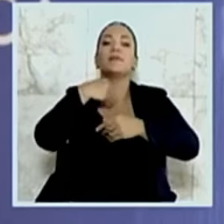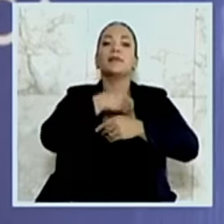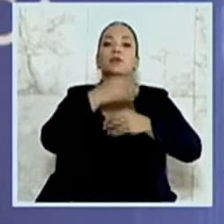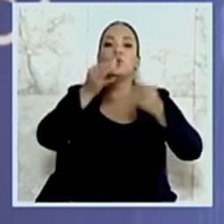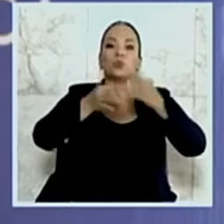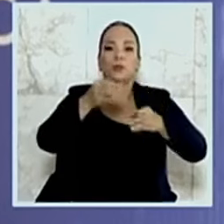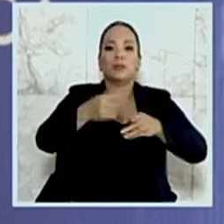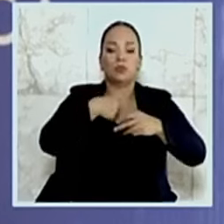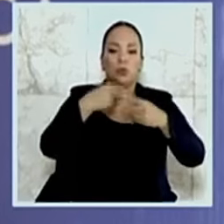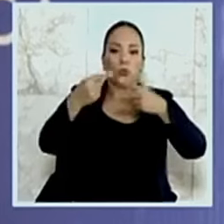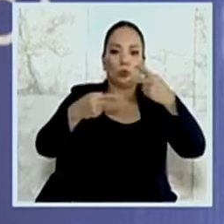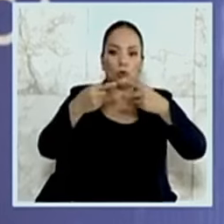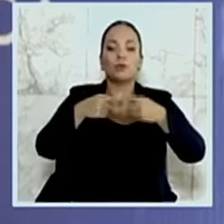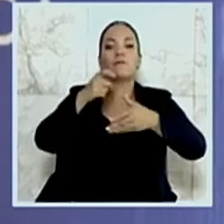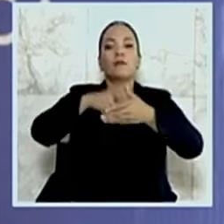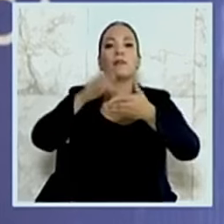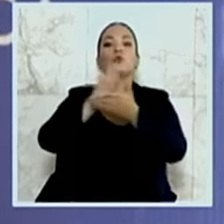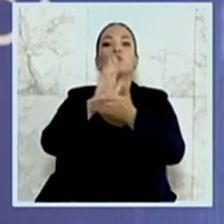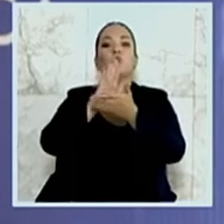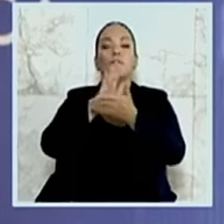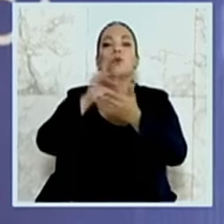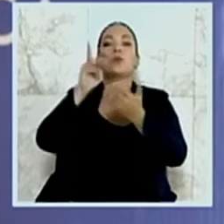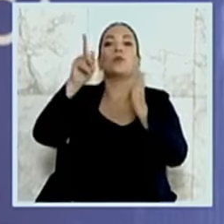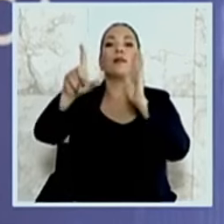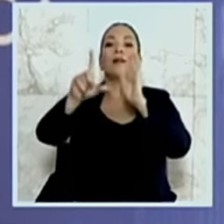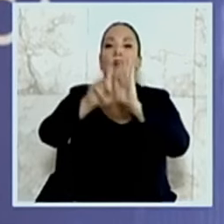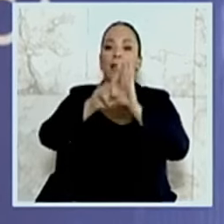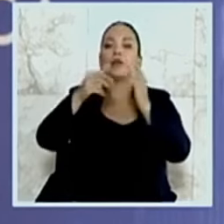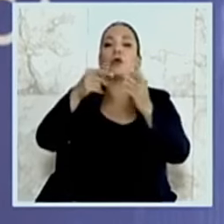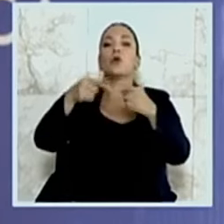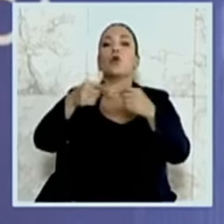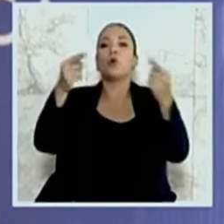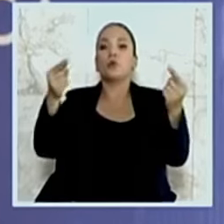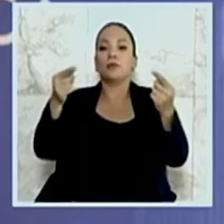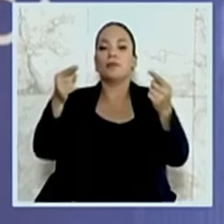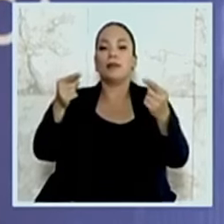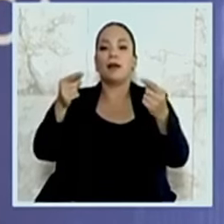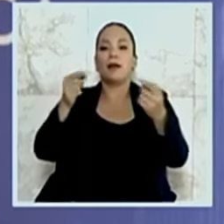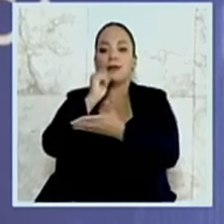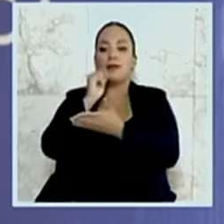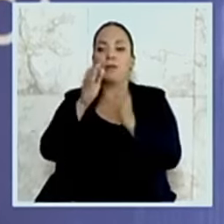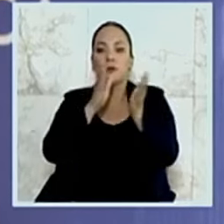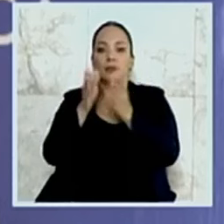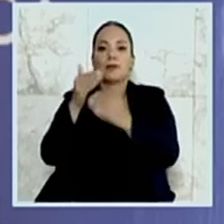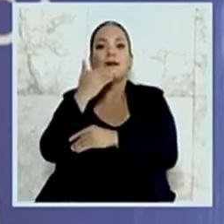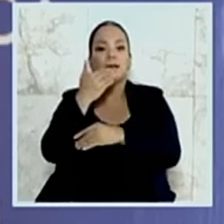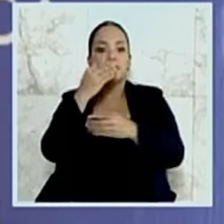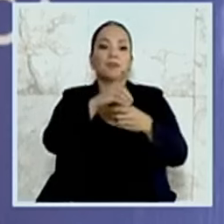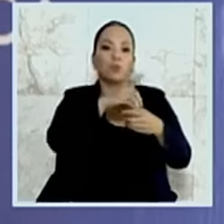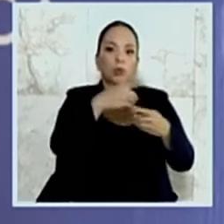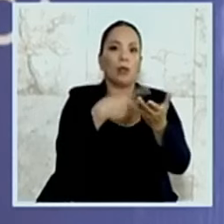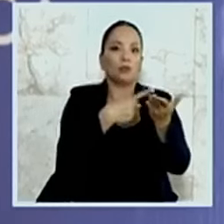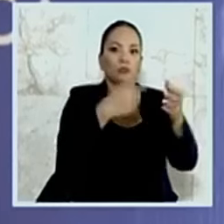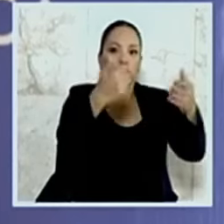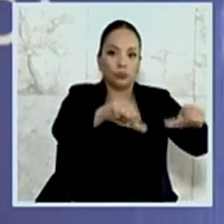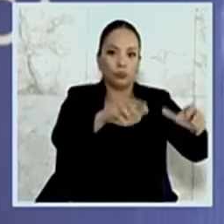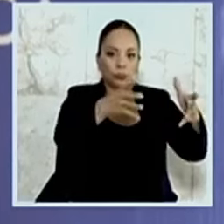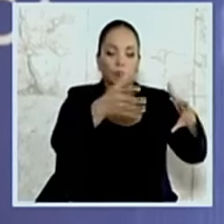homicidios ha subido tremendamente. Ayer firmamos, el ministro de Justicia y